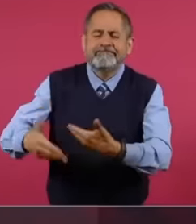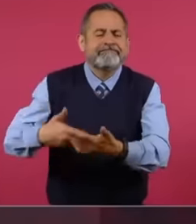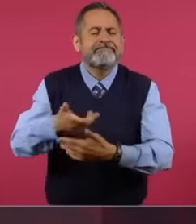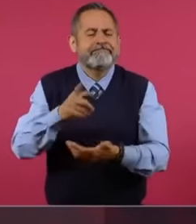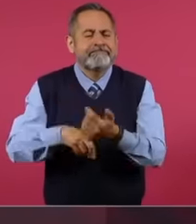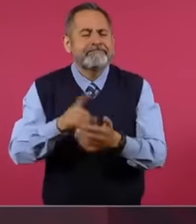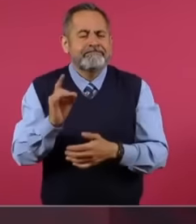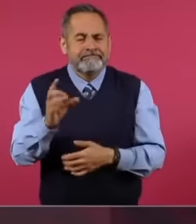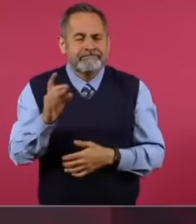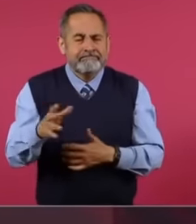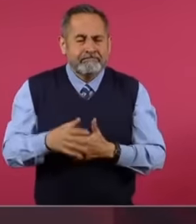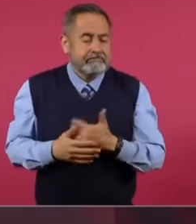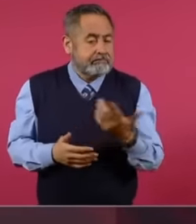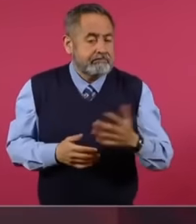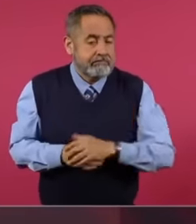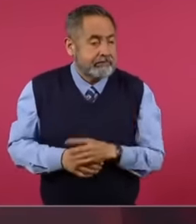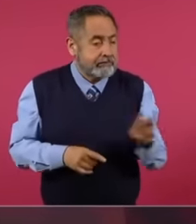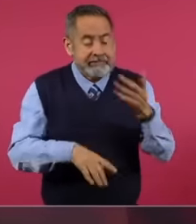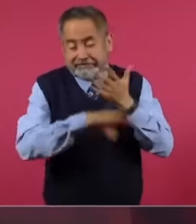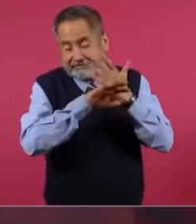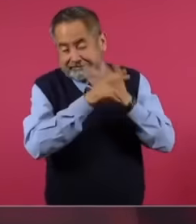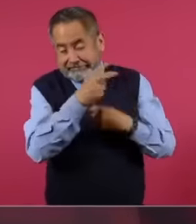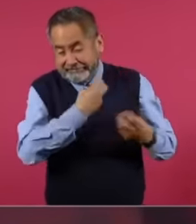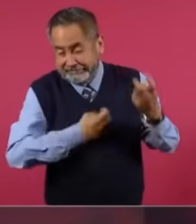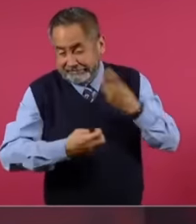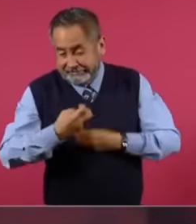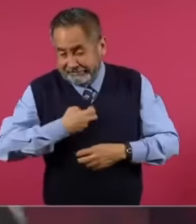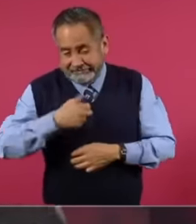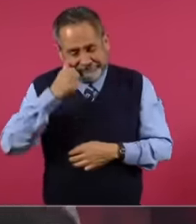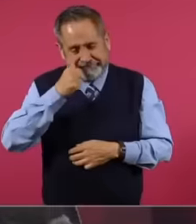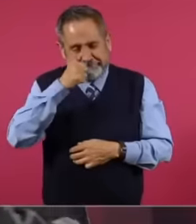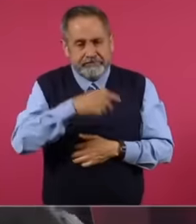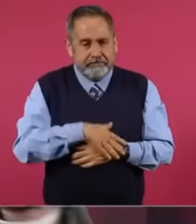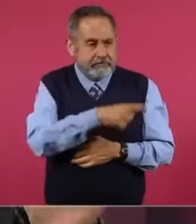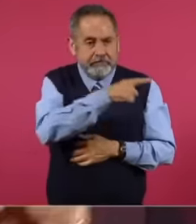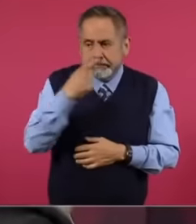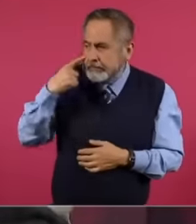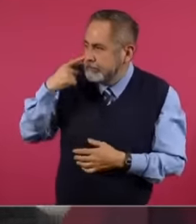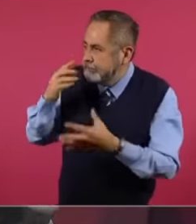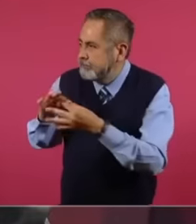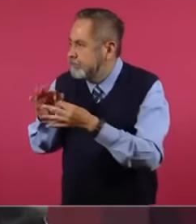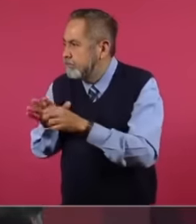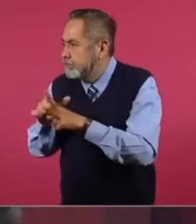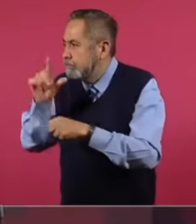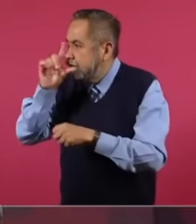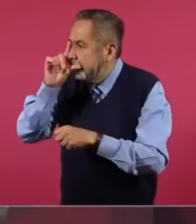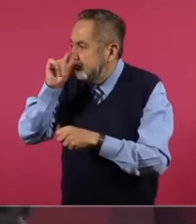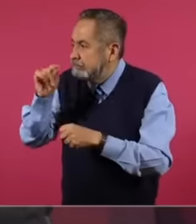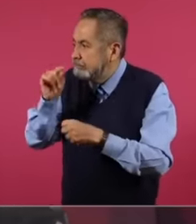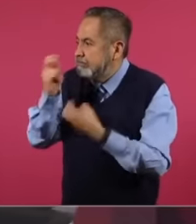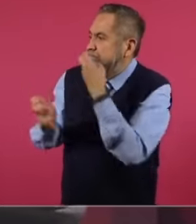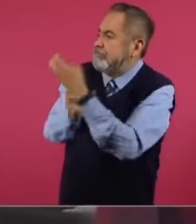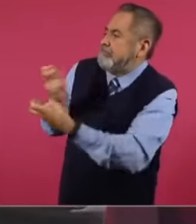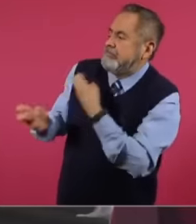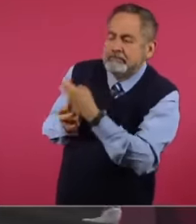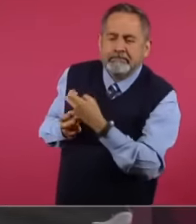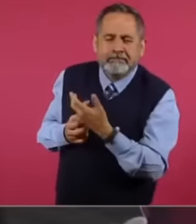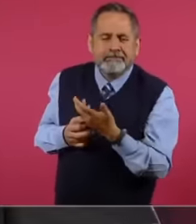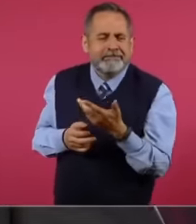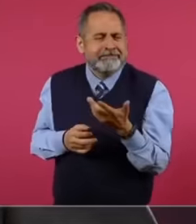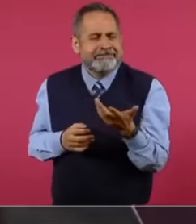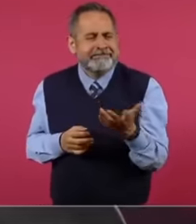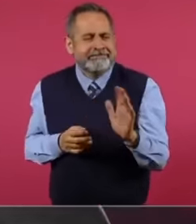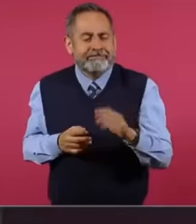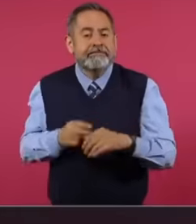la refinería. Ya ven cómo nos traen, que están pendientes de todo. Ayer estaba viendo